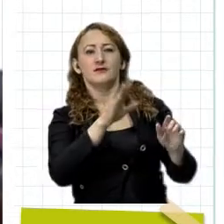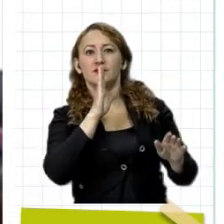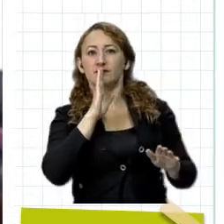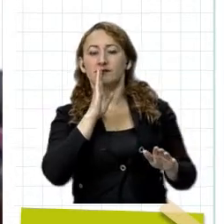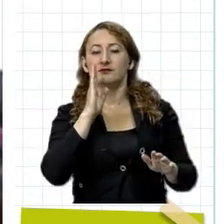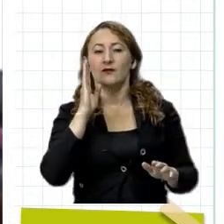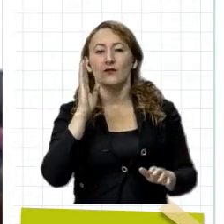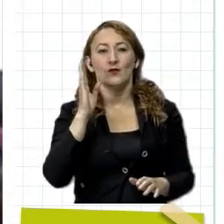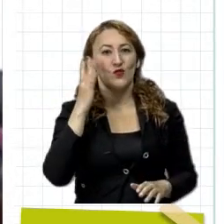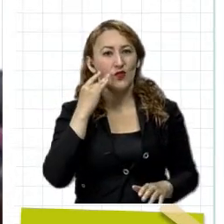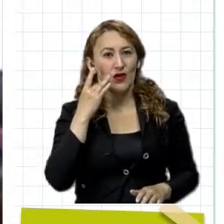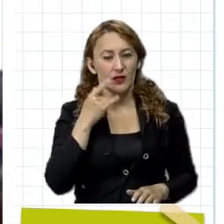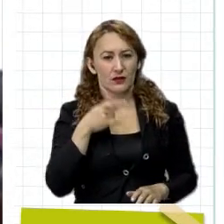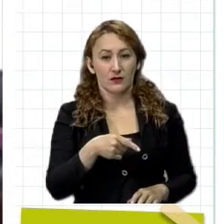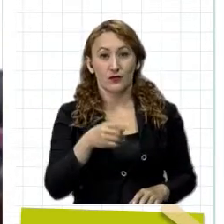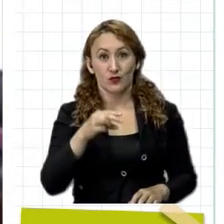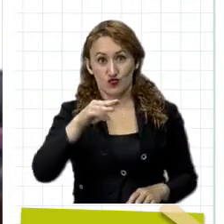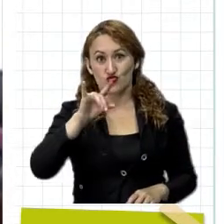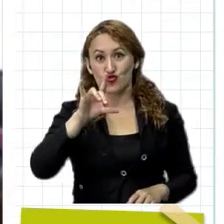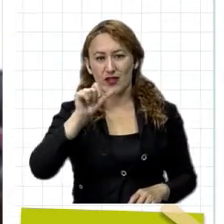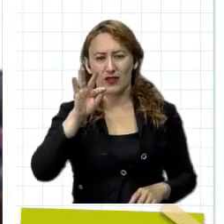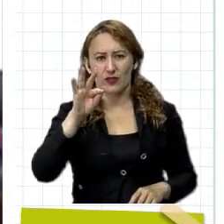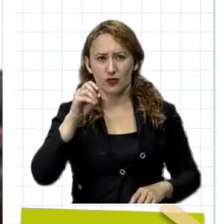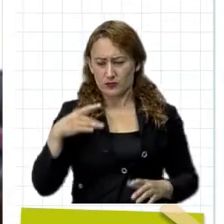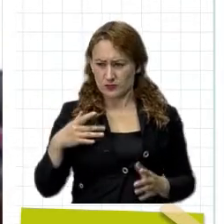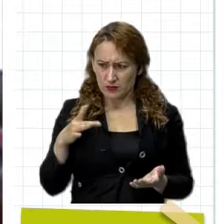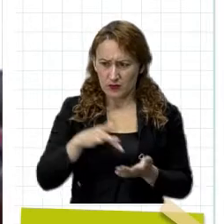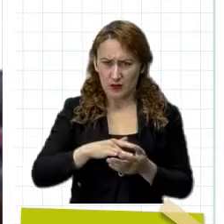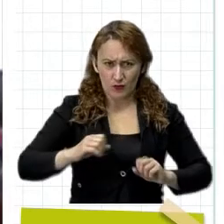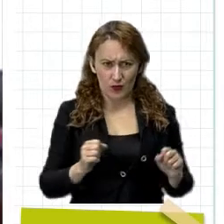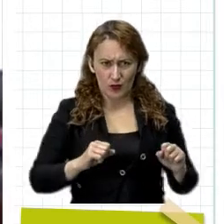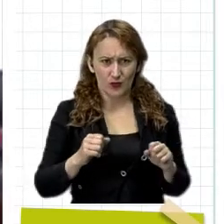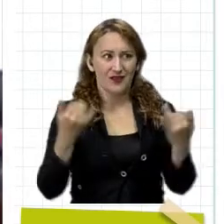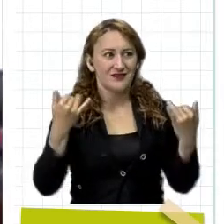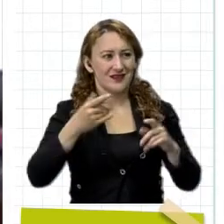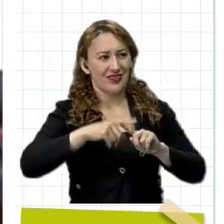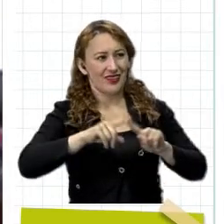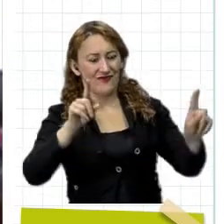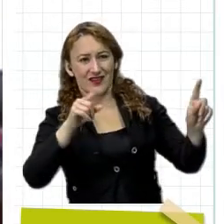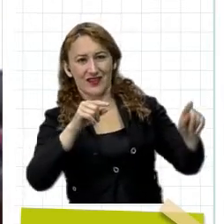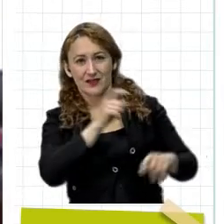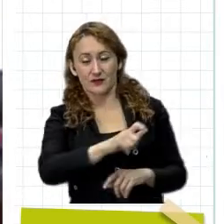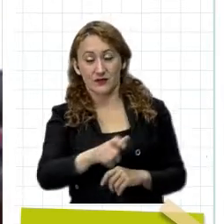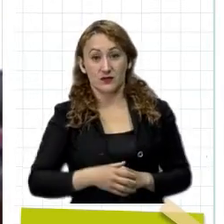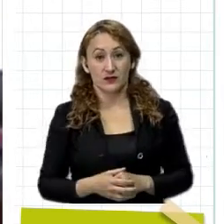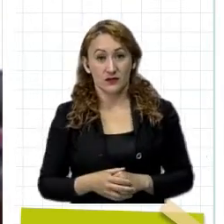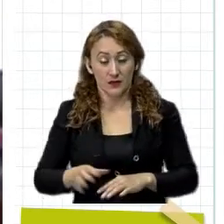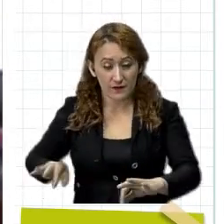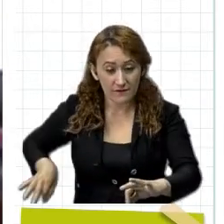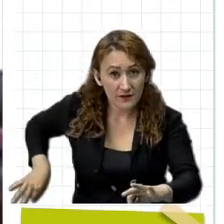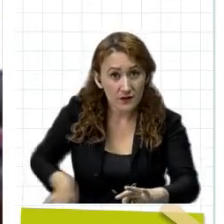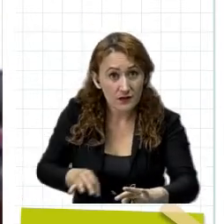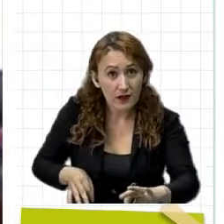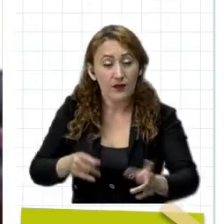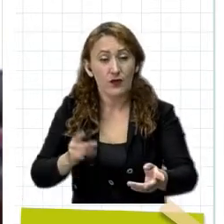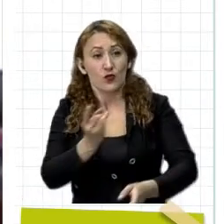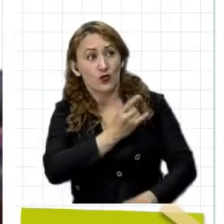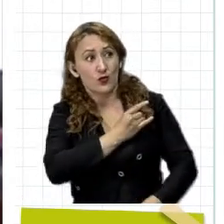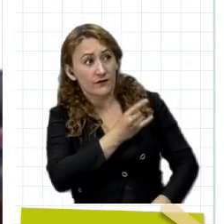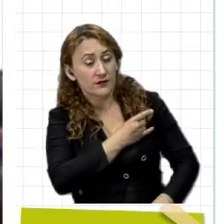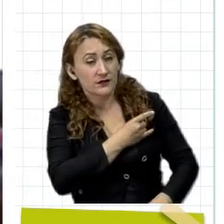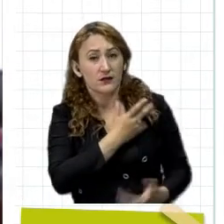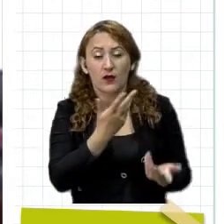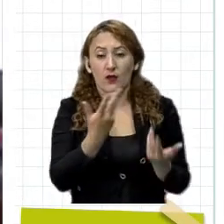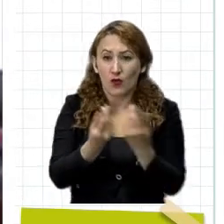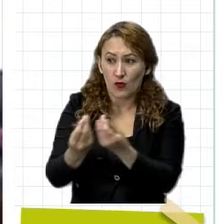en Bogotá ya expresaba un rasgo distintivo. En el billar, en la universidad, entre los